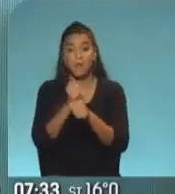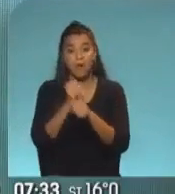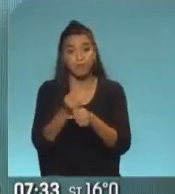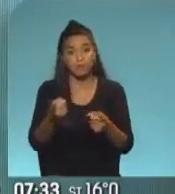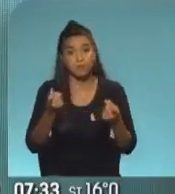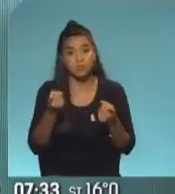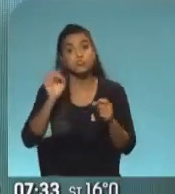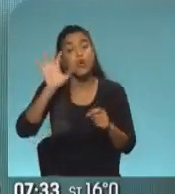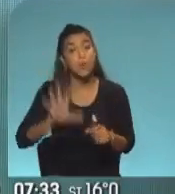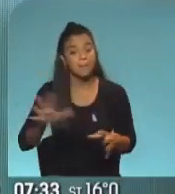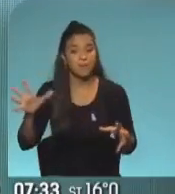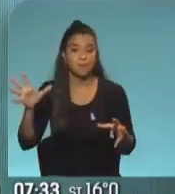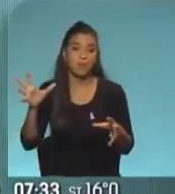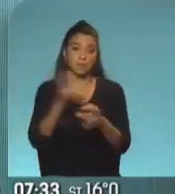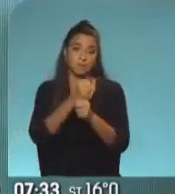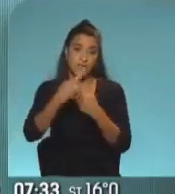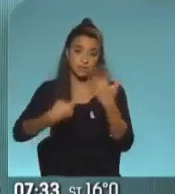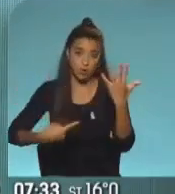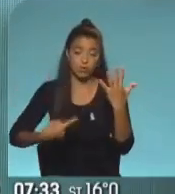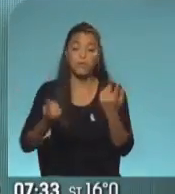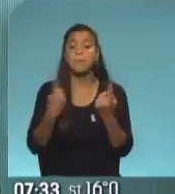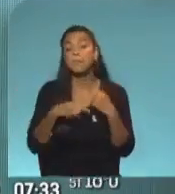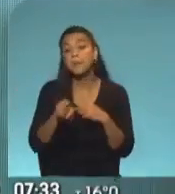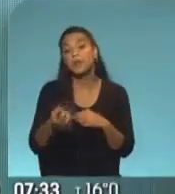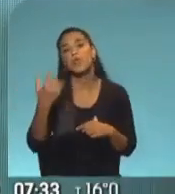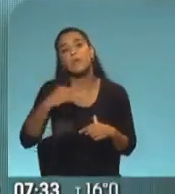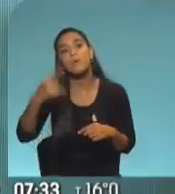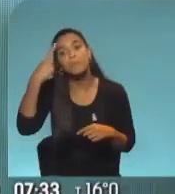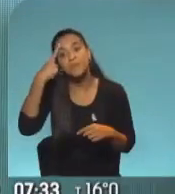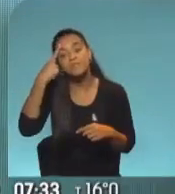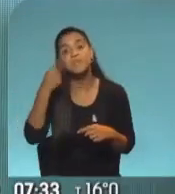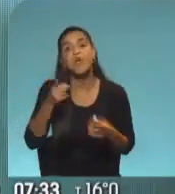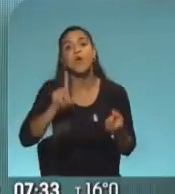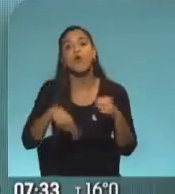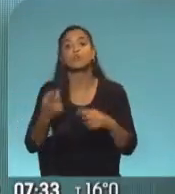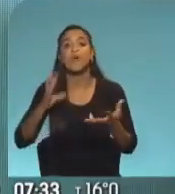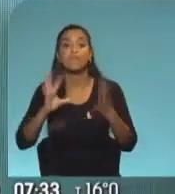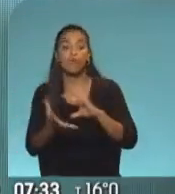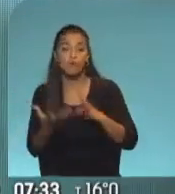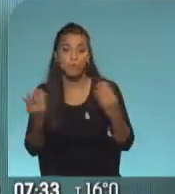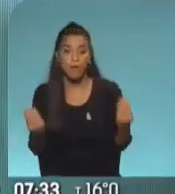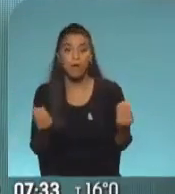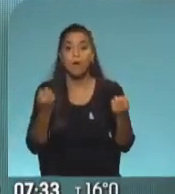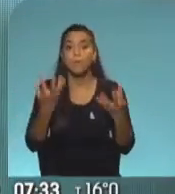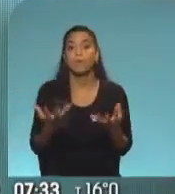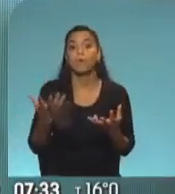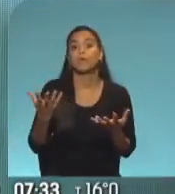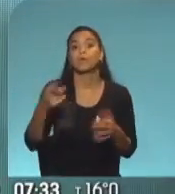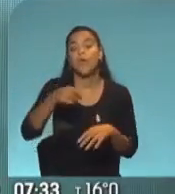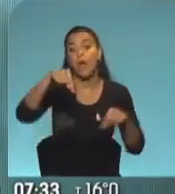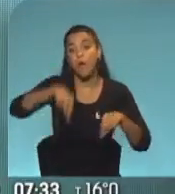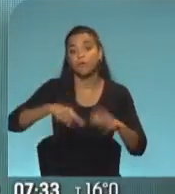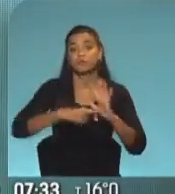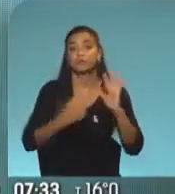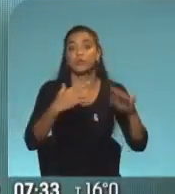esencial, solo pueden usar el transporte público, pero de alguna manera hay que empezar a pensar en otra diagramación, porque algunas cuestiones se han abierto, por ejemplo en la